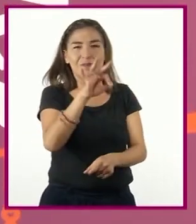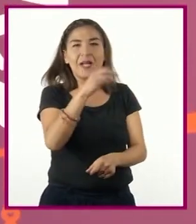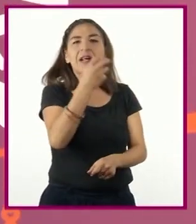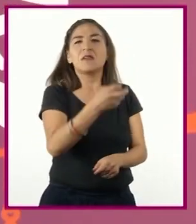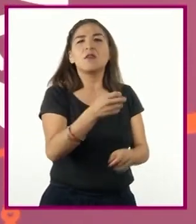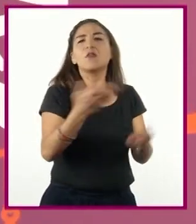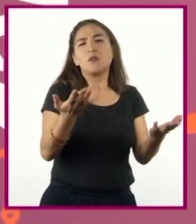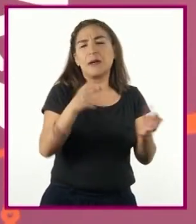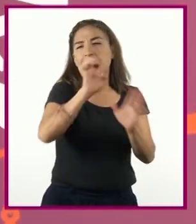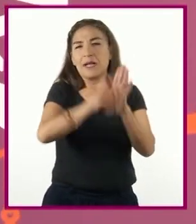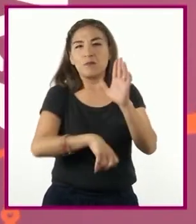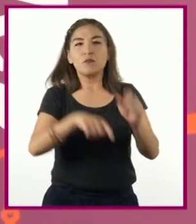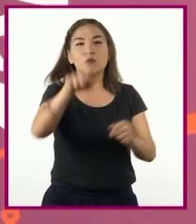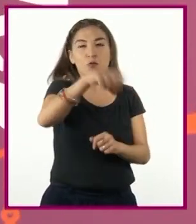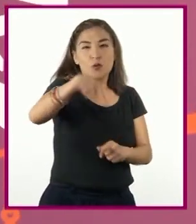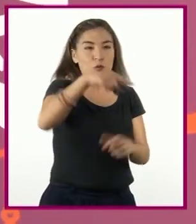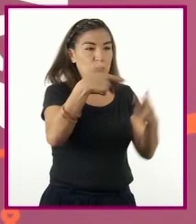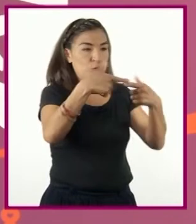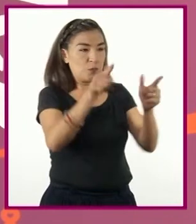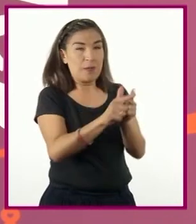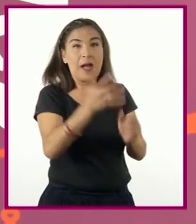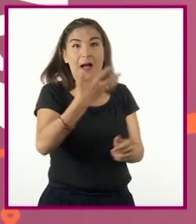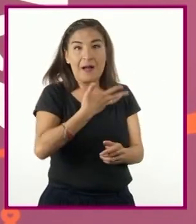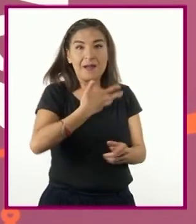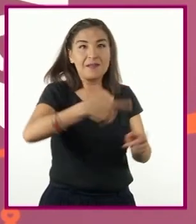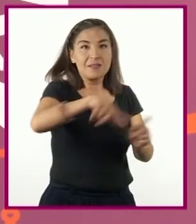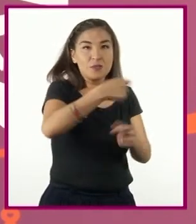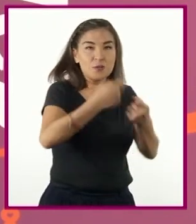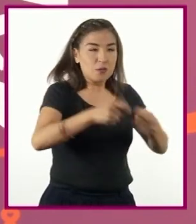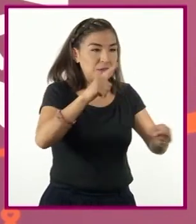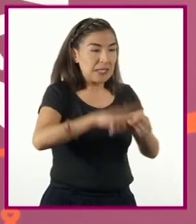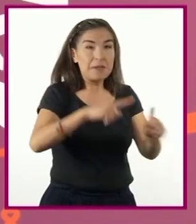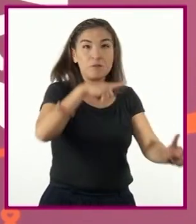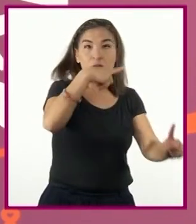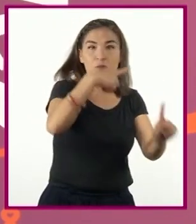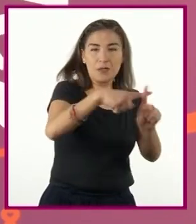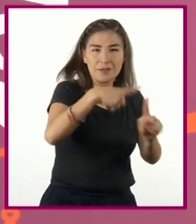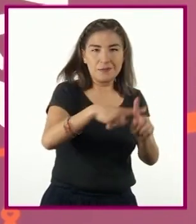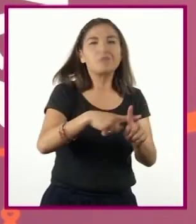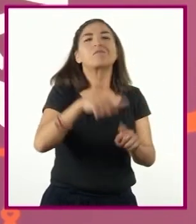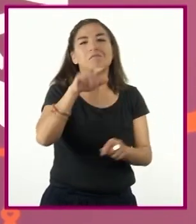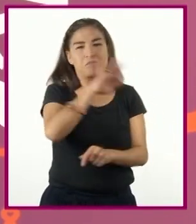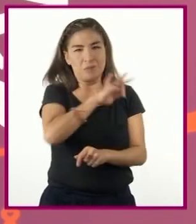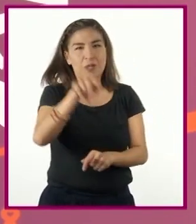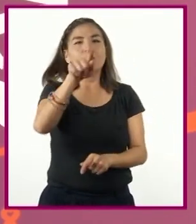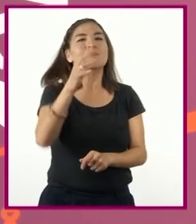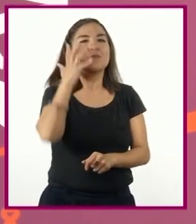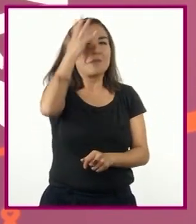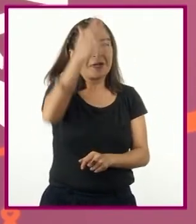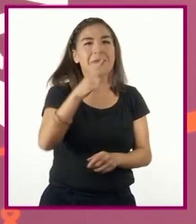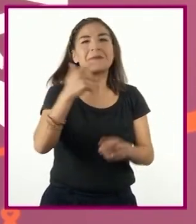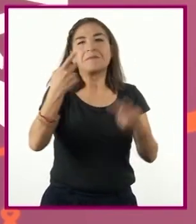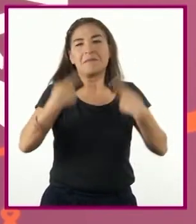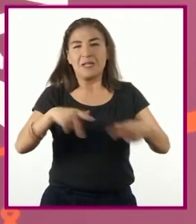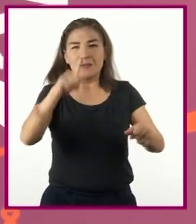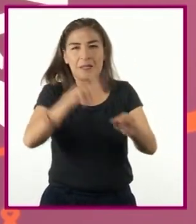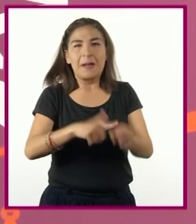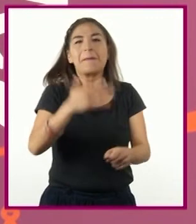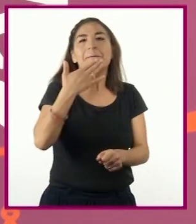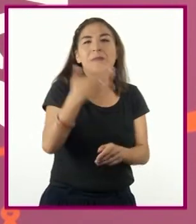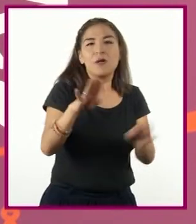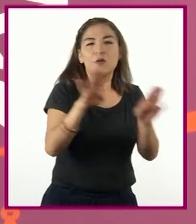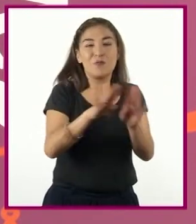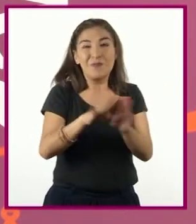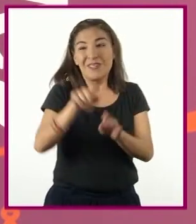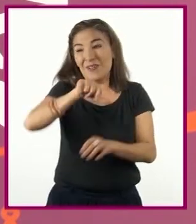entornos hay grupos con rasgos positivos, la construcción de la identidad se ve favorecida y viceversa. Si predominan